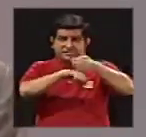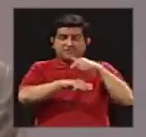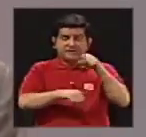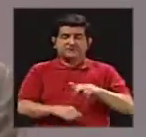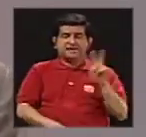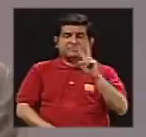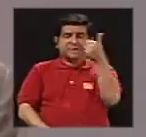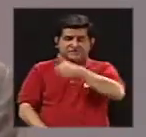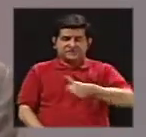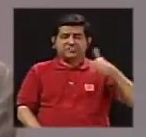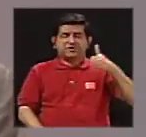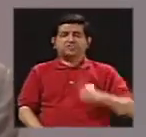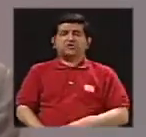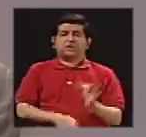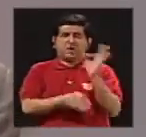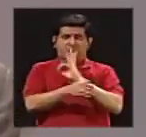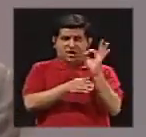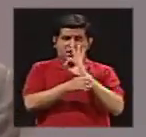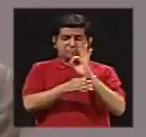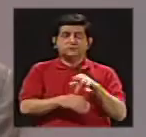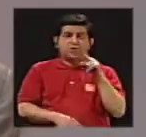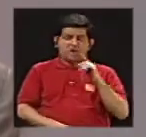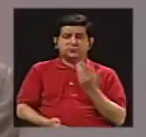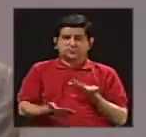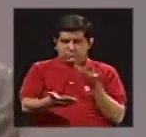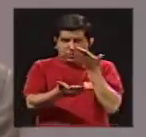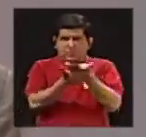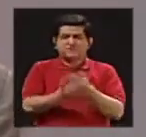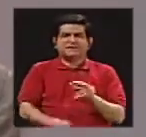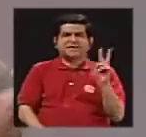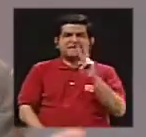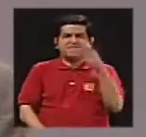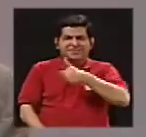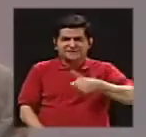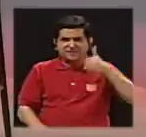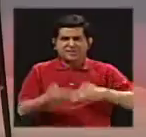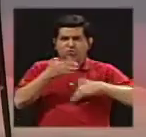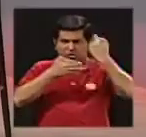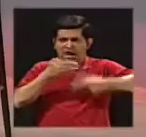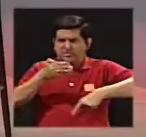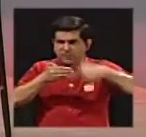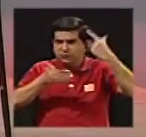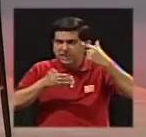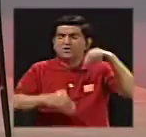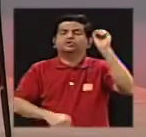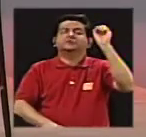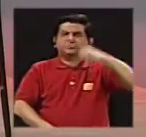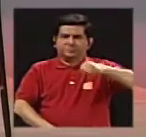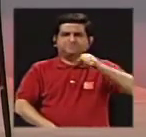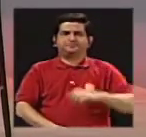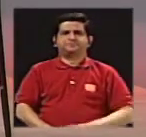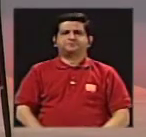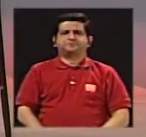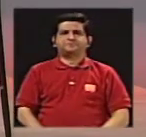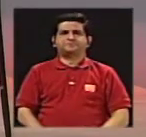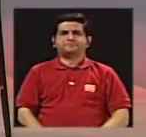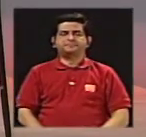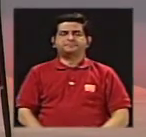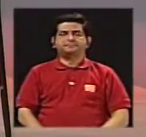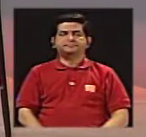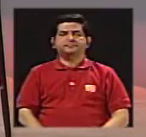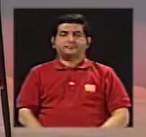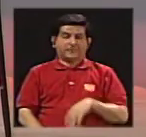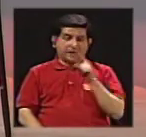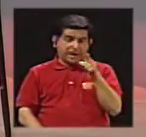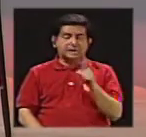vicerrectoría y que funciona es una de las propuestas que vi una vicerrectoría de dos grados dos grados entonces este eh que